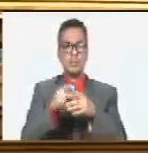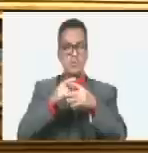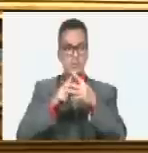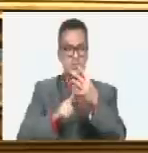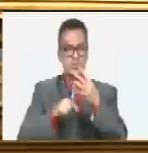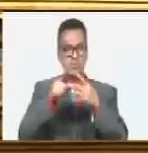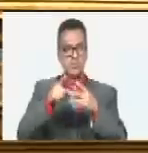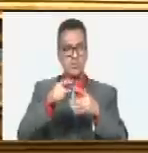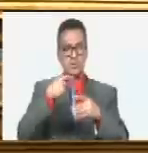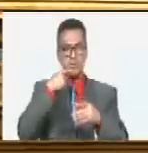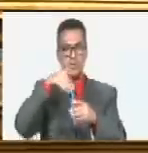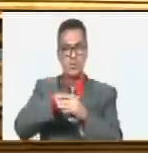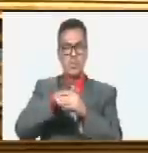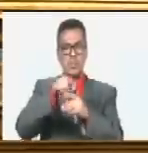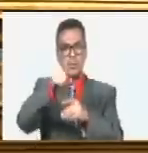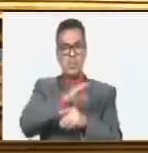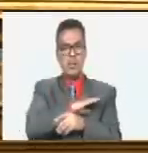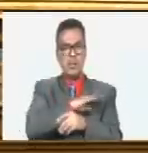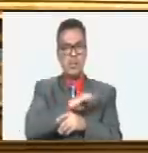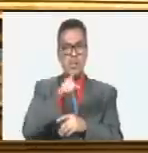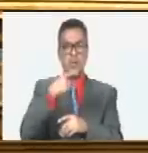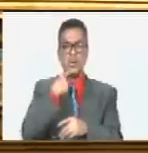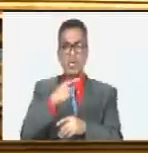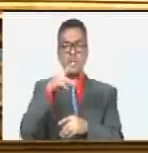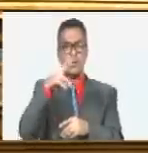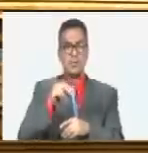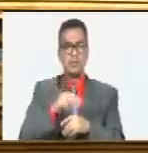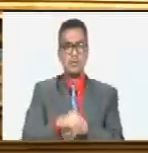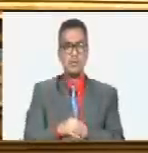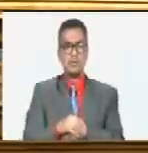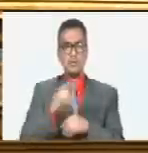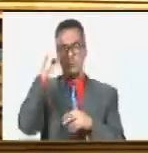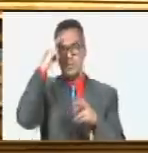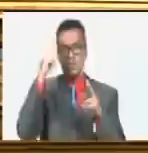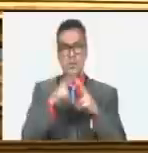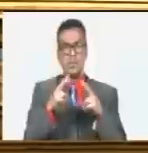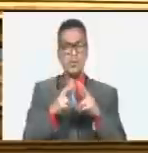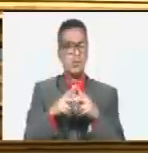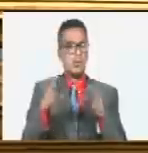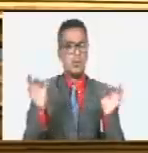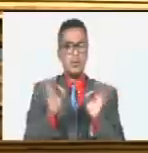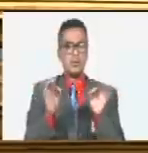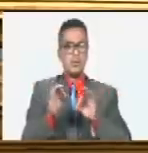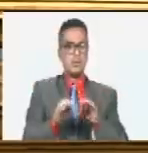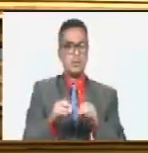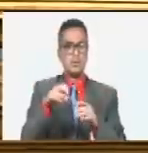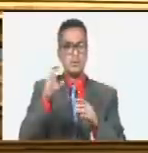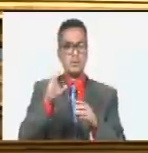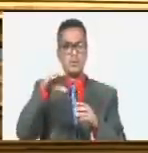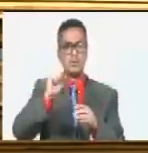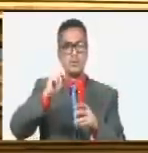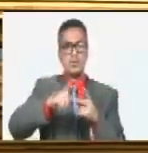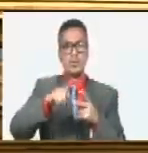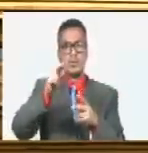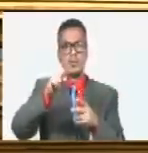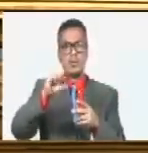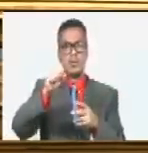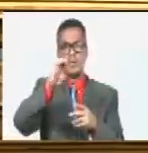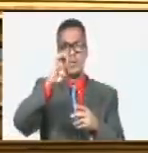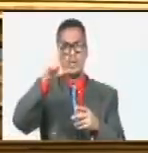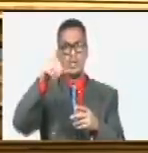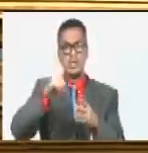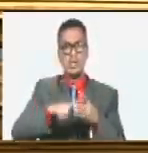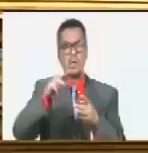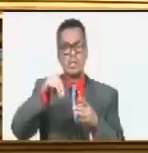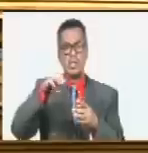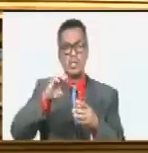electoral que ellos mismos definan. No lo van a reconocer. Capriles no va a reconocer a Rosales, Rosales no va a reconocer a Machado, Machado